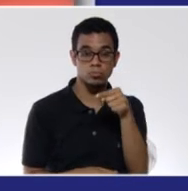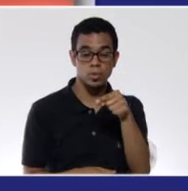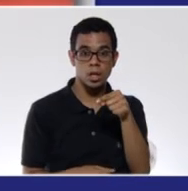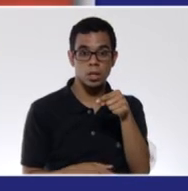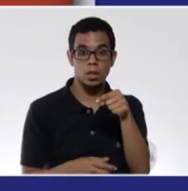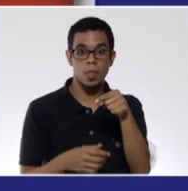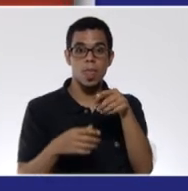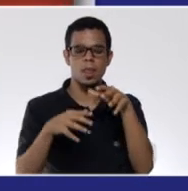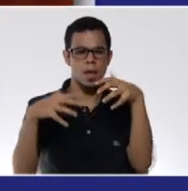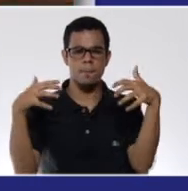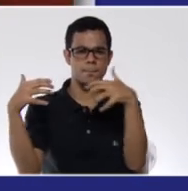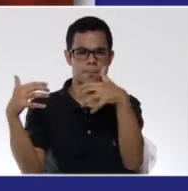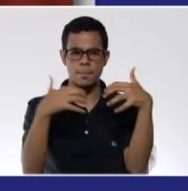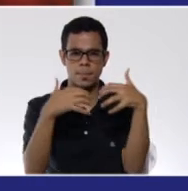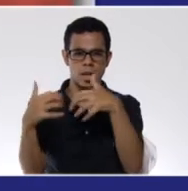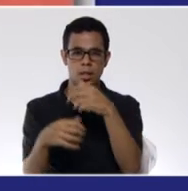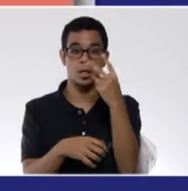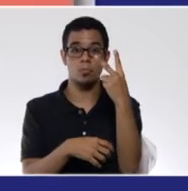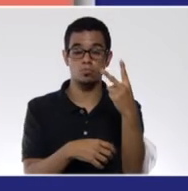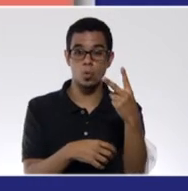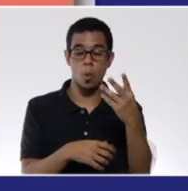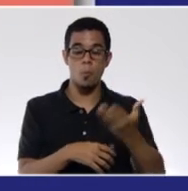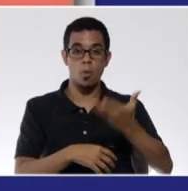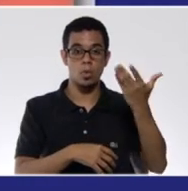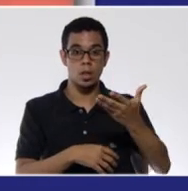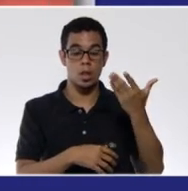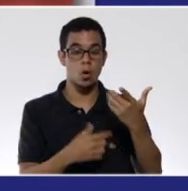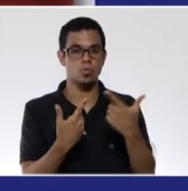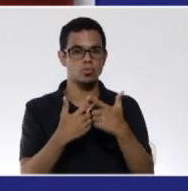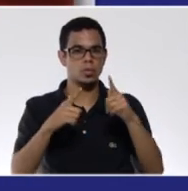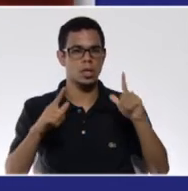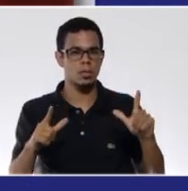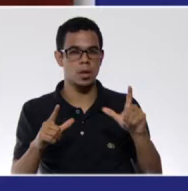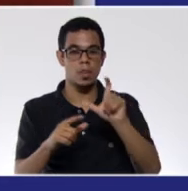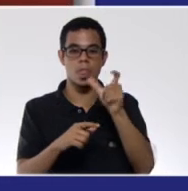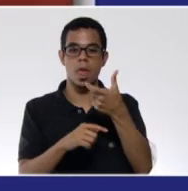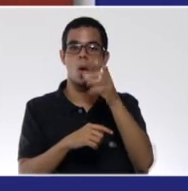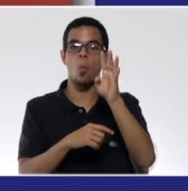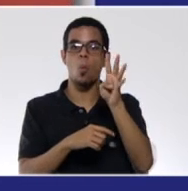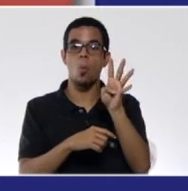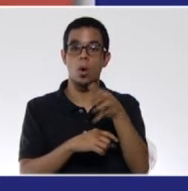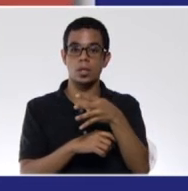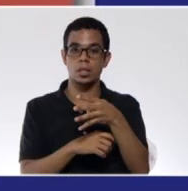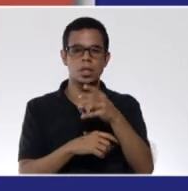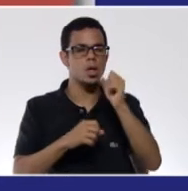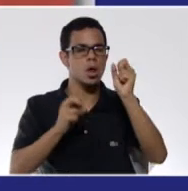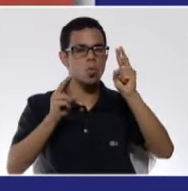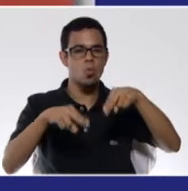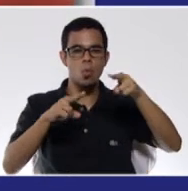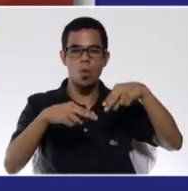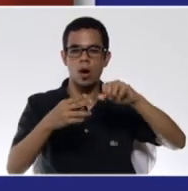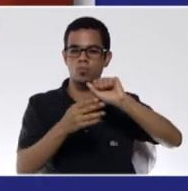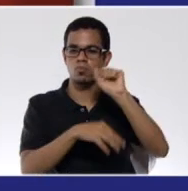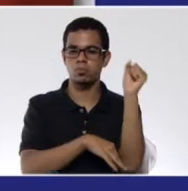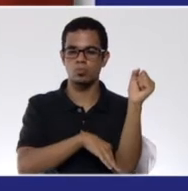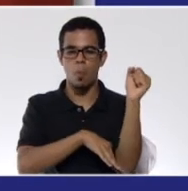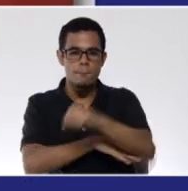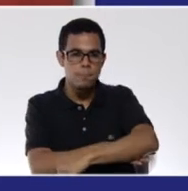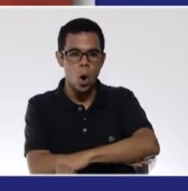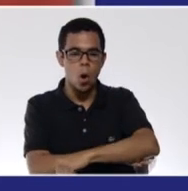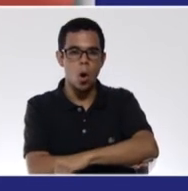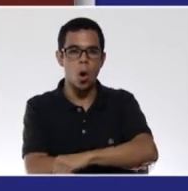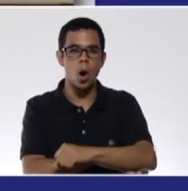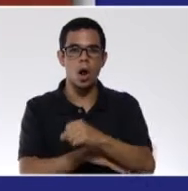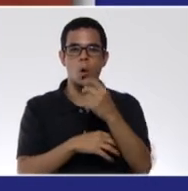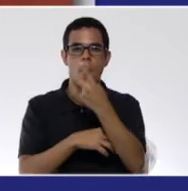de El Juncal y San Félix, con las que se liberó la provincia de Guayana y nunca fue derrotado en los 24 combates